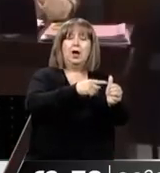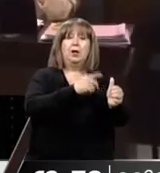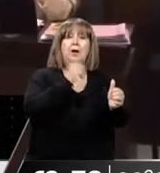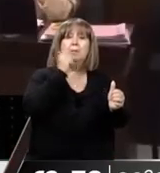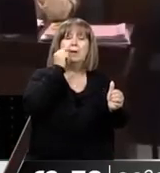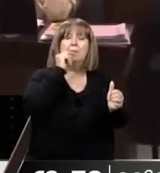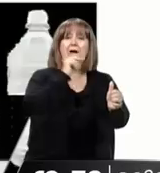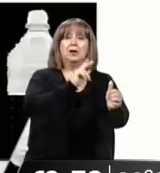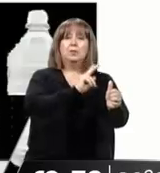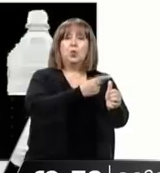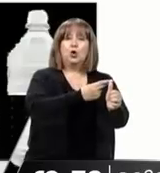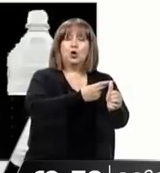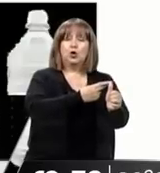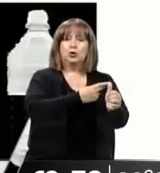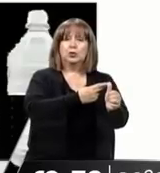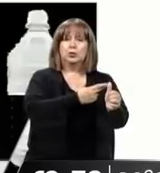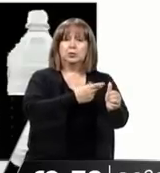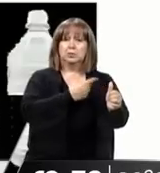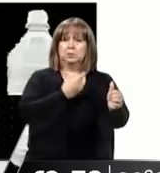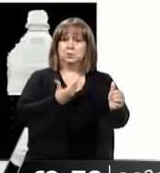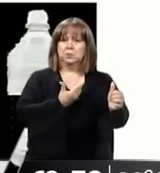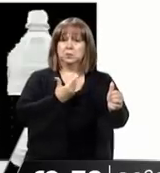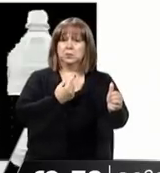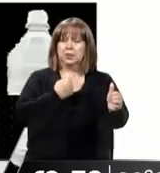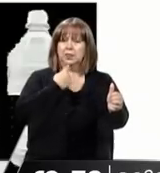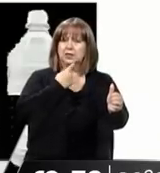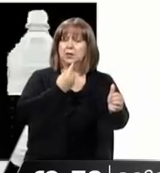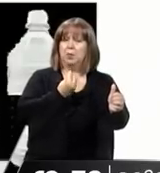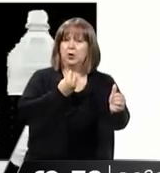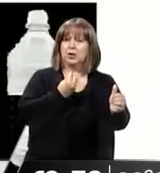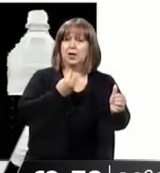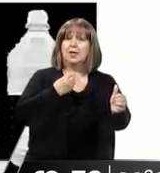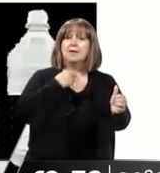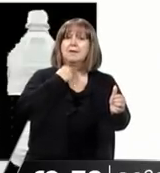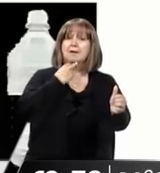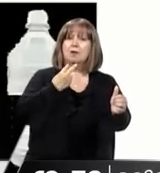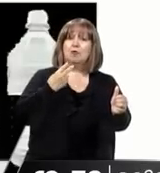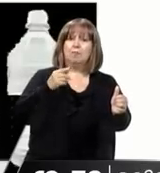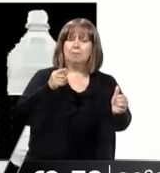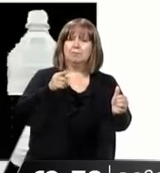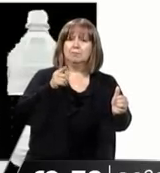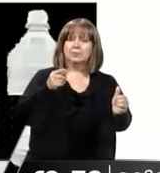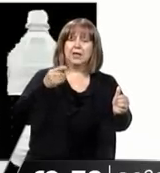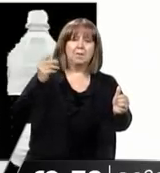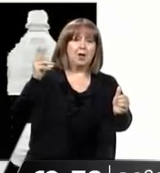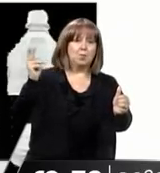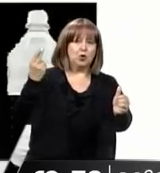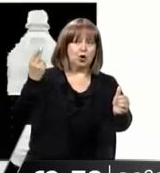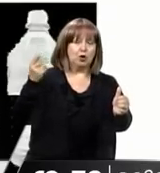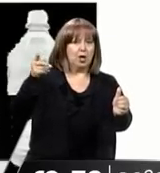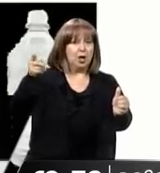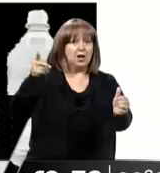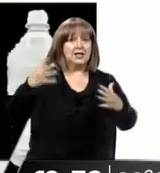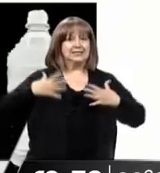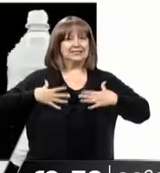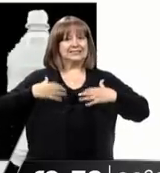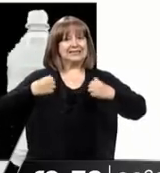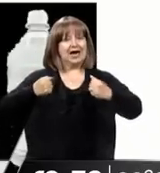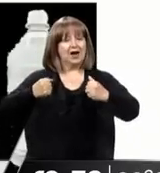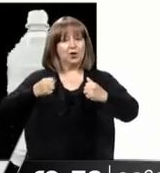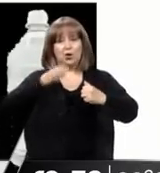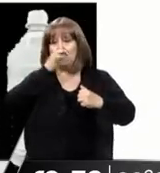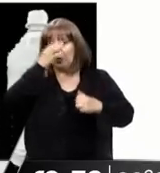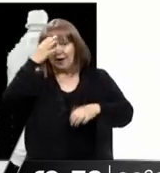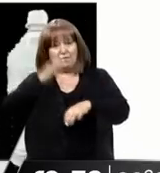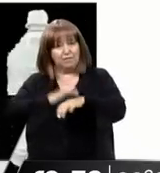esta muerte Misteriosa del niño sobre todo porque era un niño sano era un niño que no tenía problemas de salud